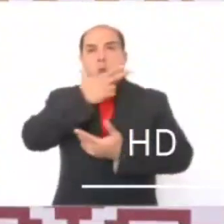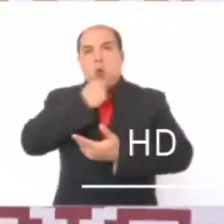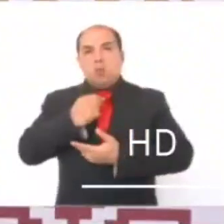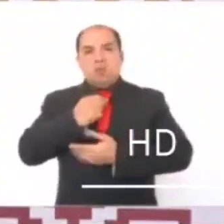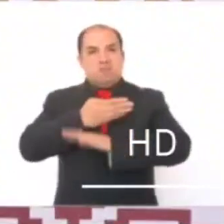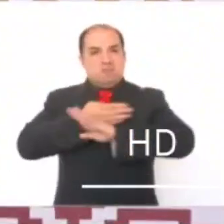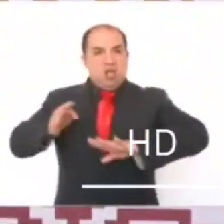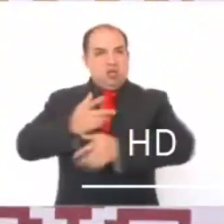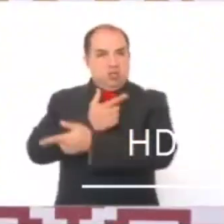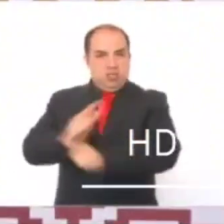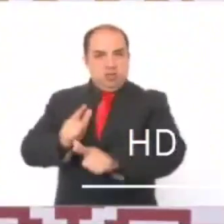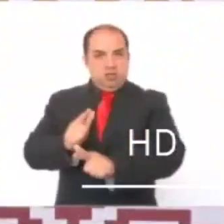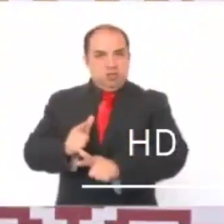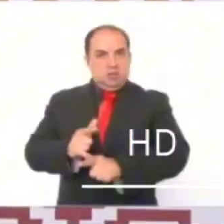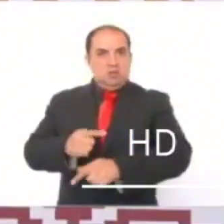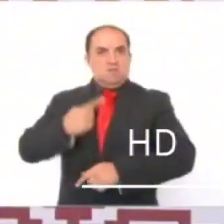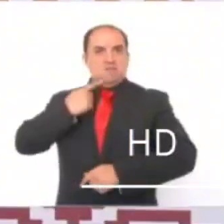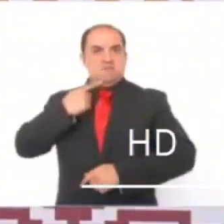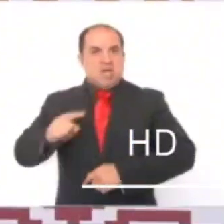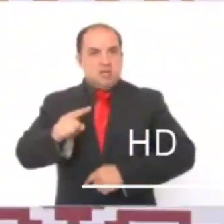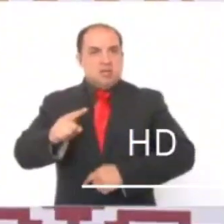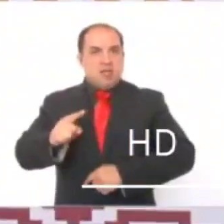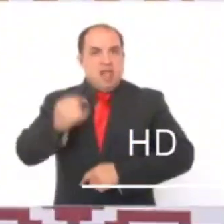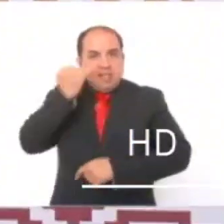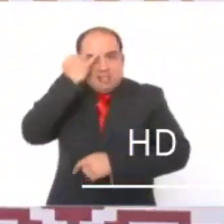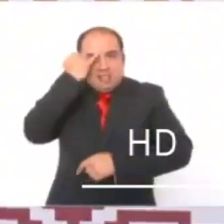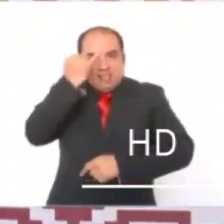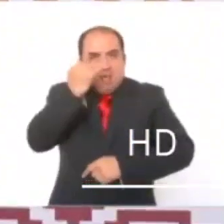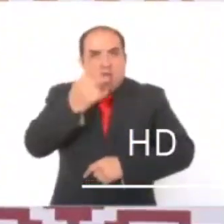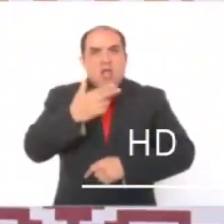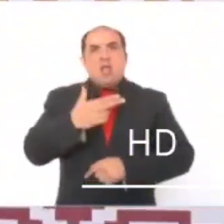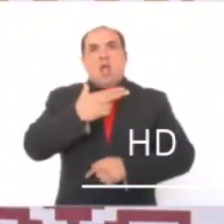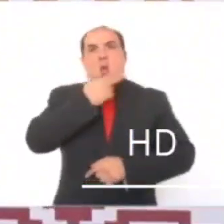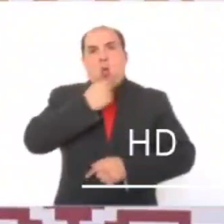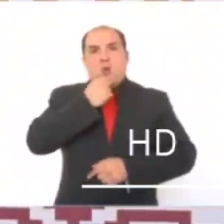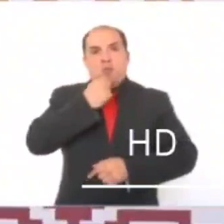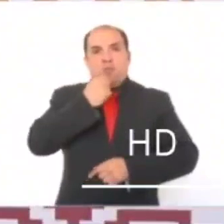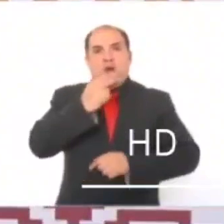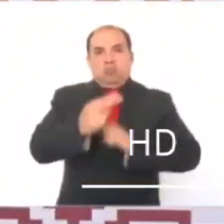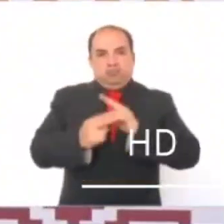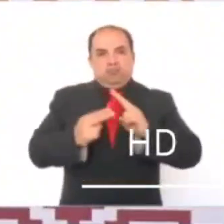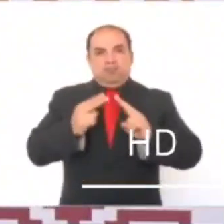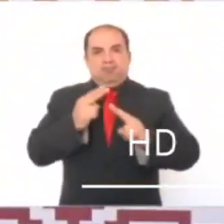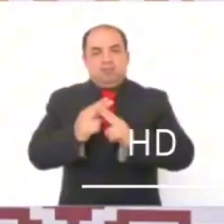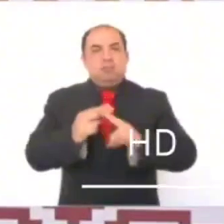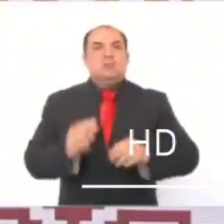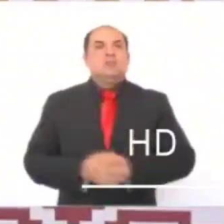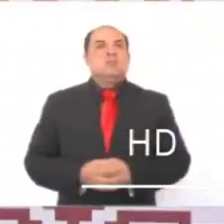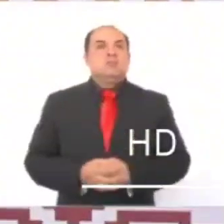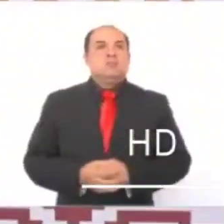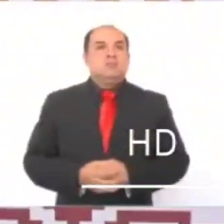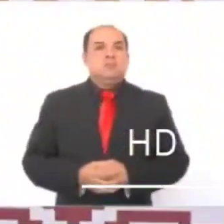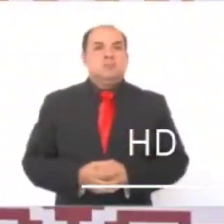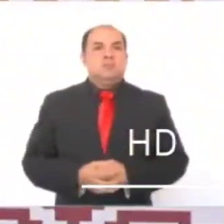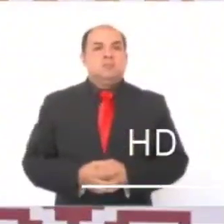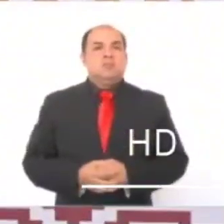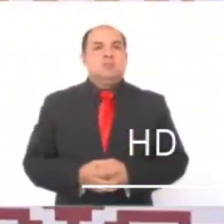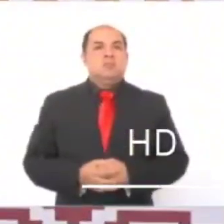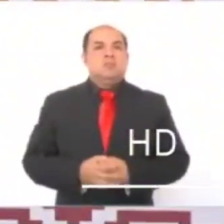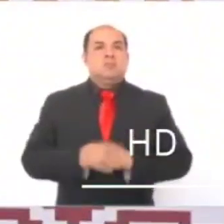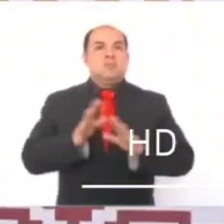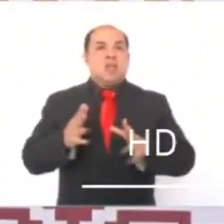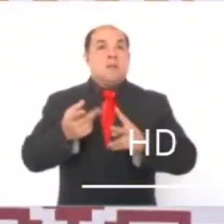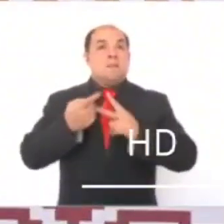libres, imponiendo así una idea del hombre universal, dando lugar al ya